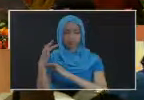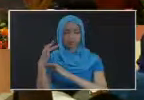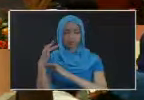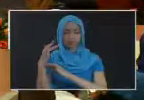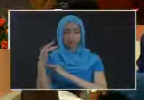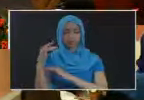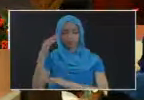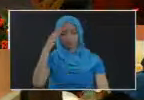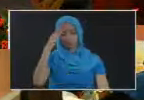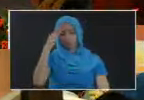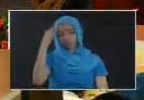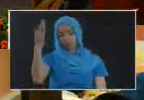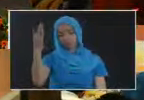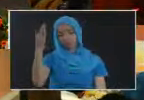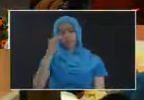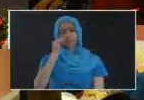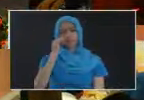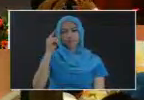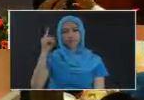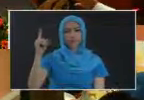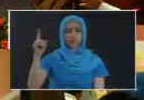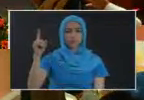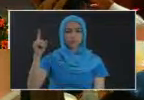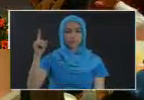Oh, gracias, Señor.